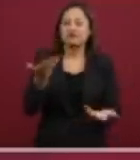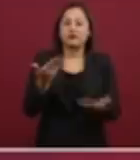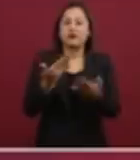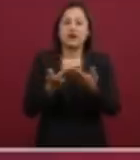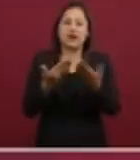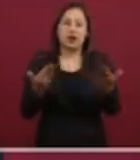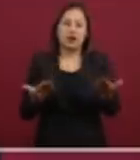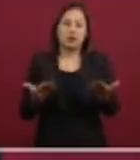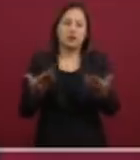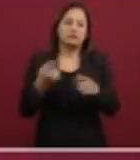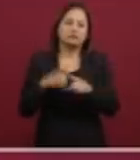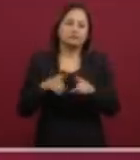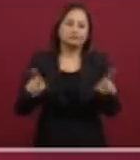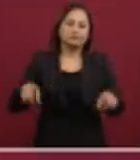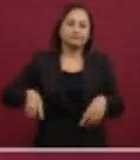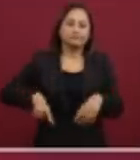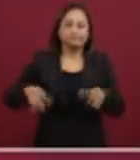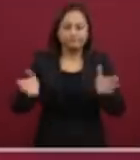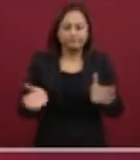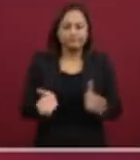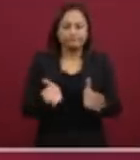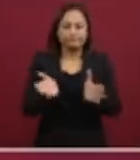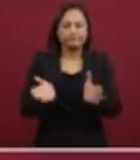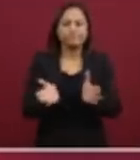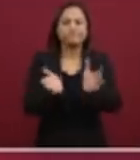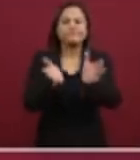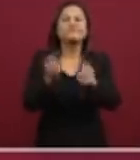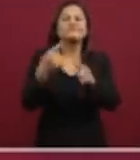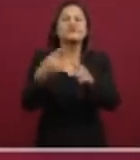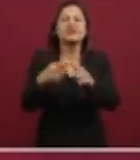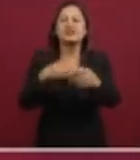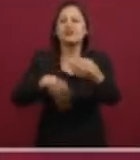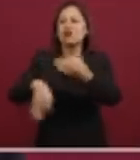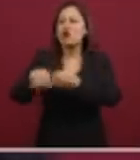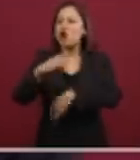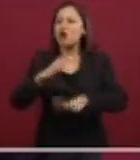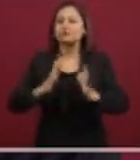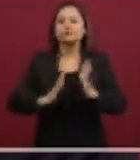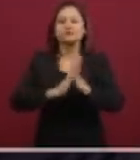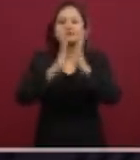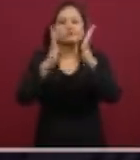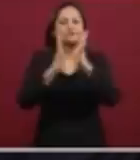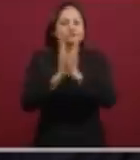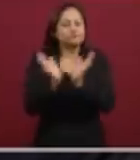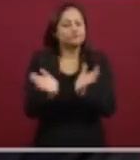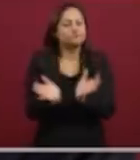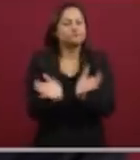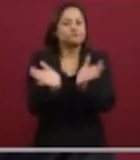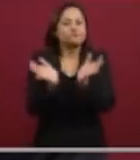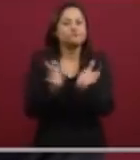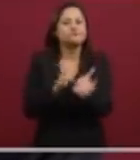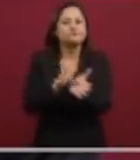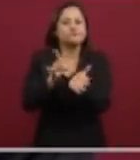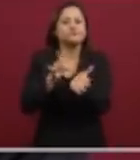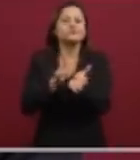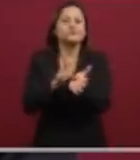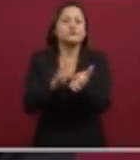para que todos participemos, pues se requiere de que haya